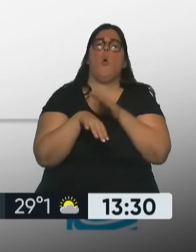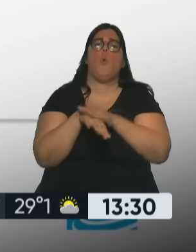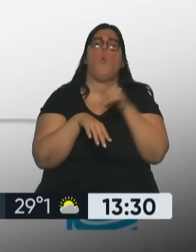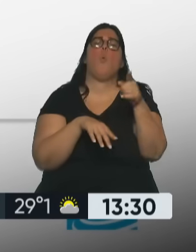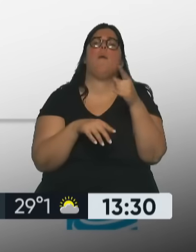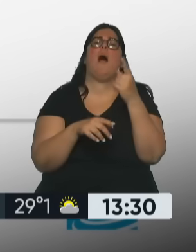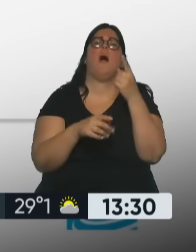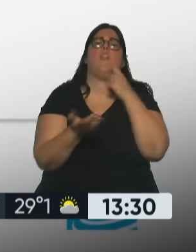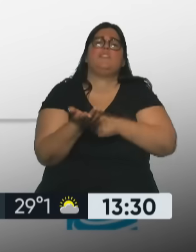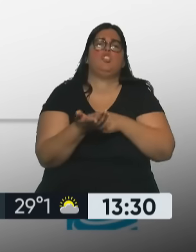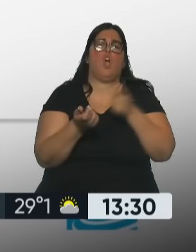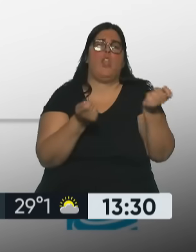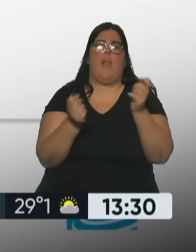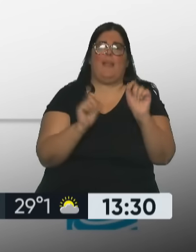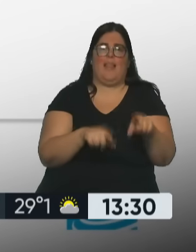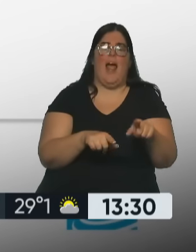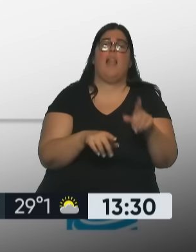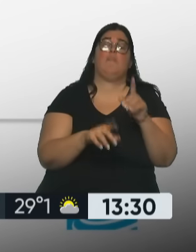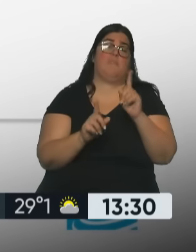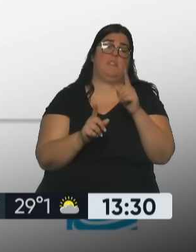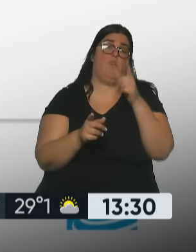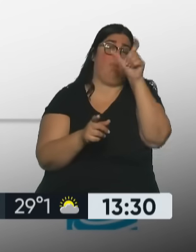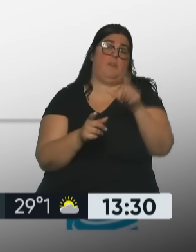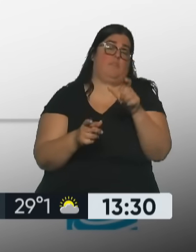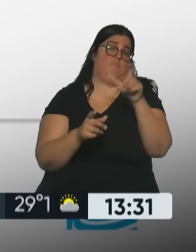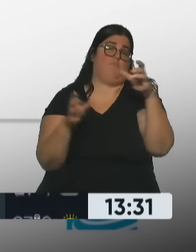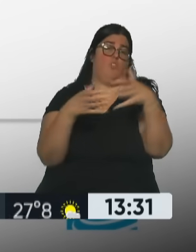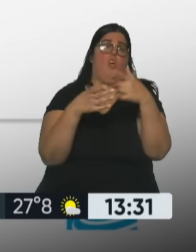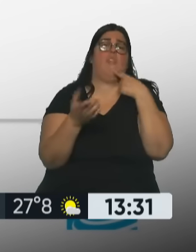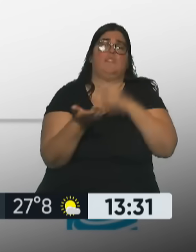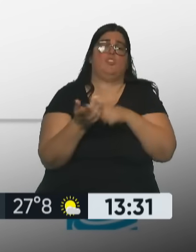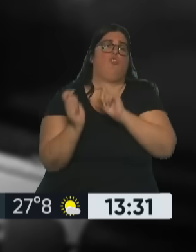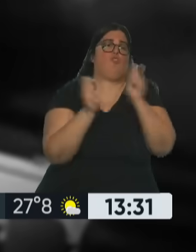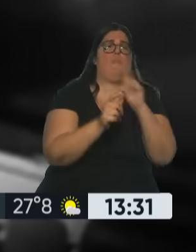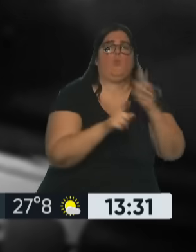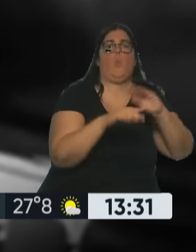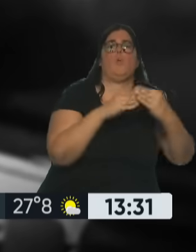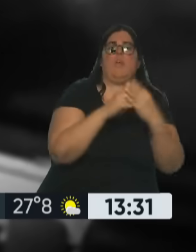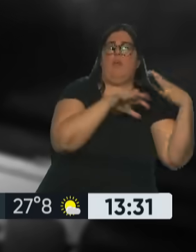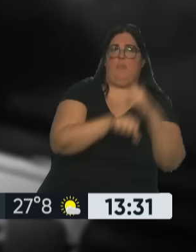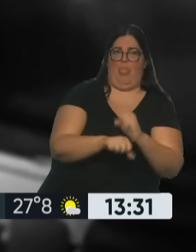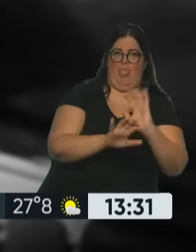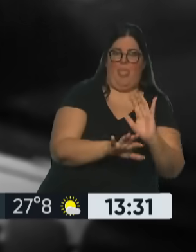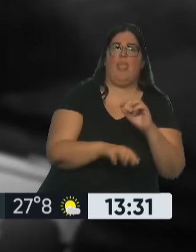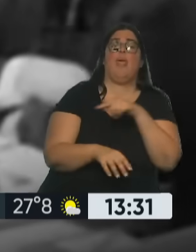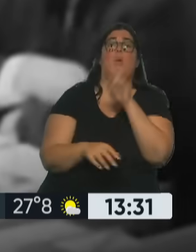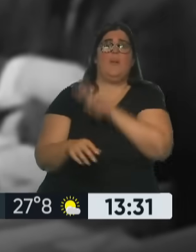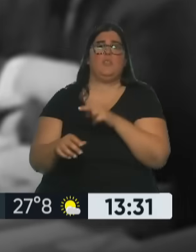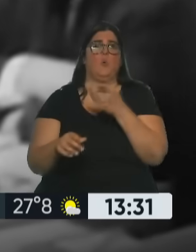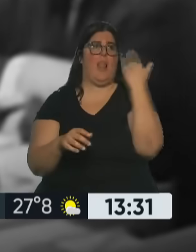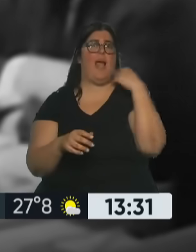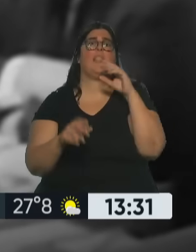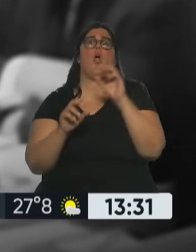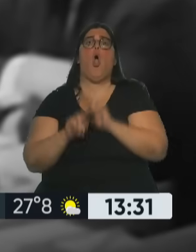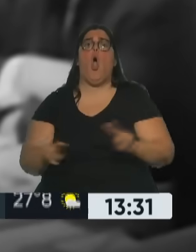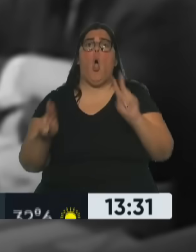dio la soberanía del territorio a la entonces Guyana británica. La resolución fue denunciada por Venezuela ante la